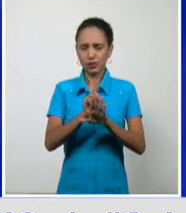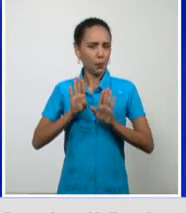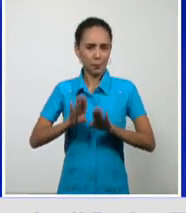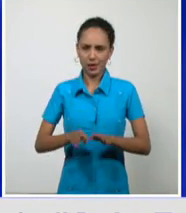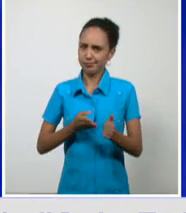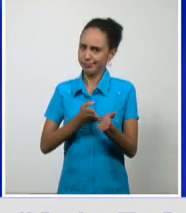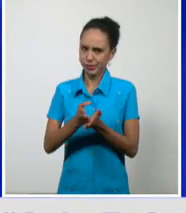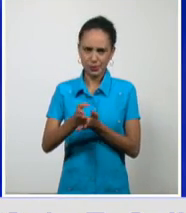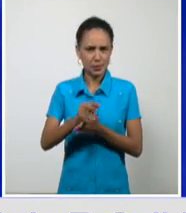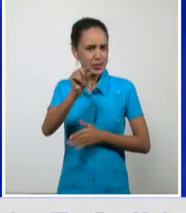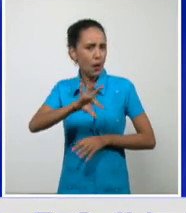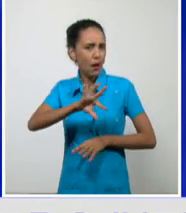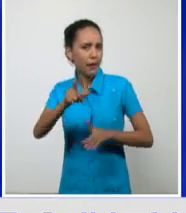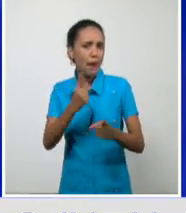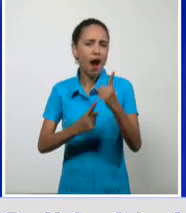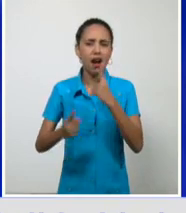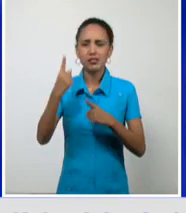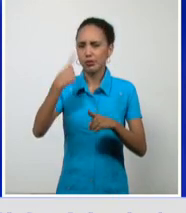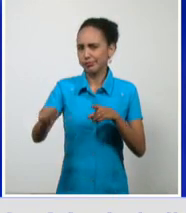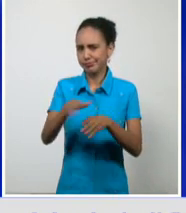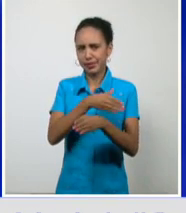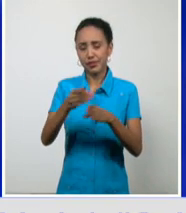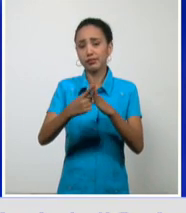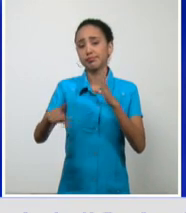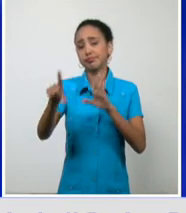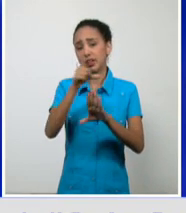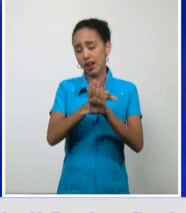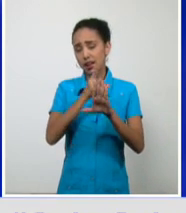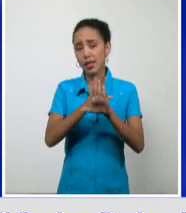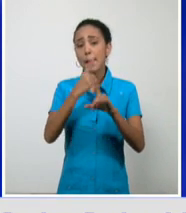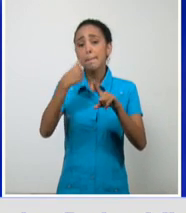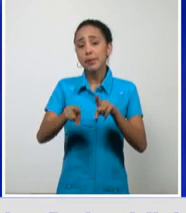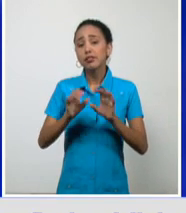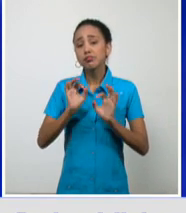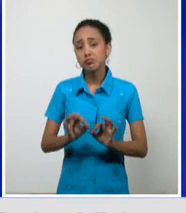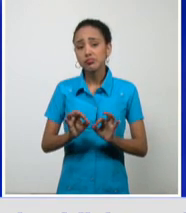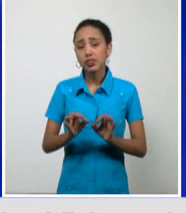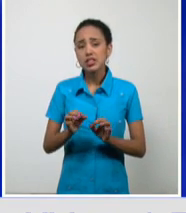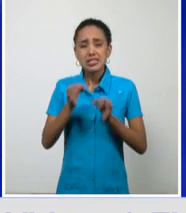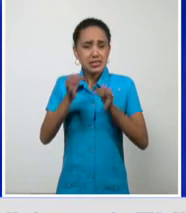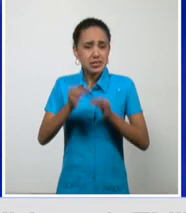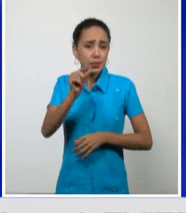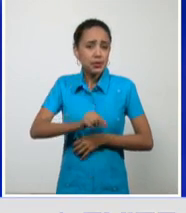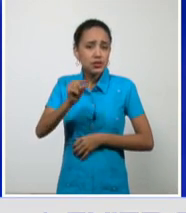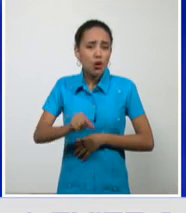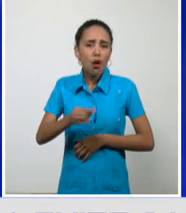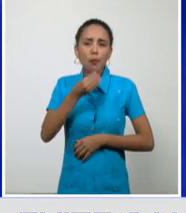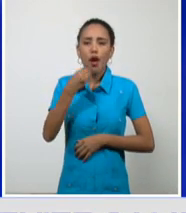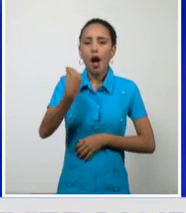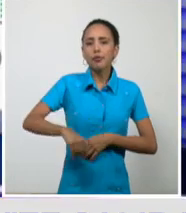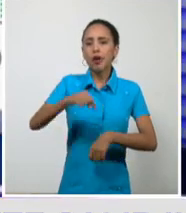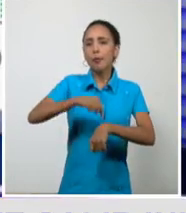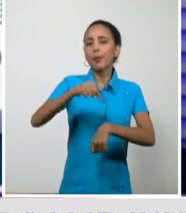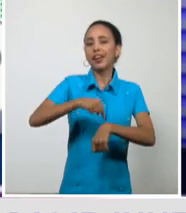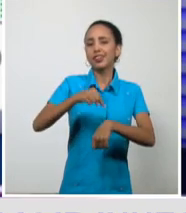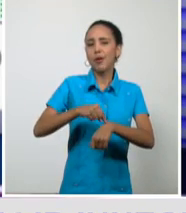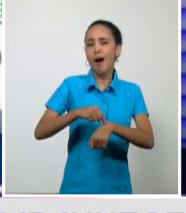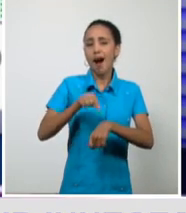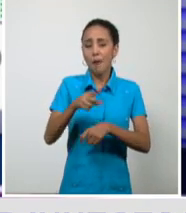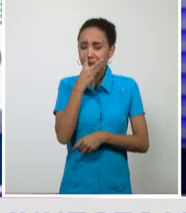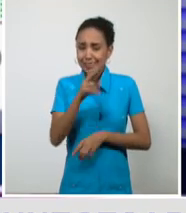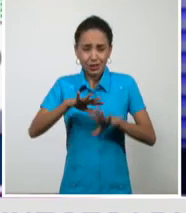se han abordado estas, se han abordado otras que son más prioritarias. Y efectivamente siempre hay personas que van a aprovechar el momento en que los esfuerzos